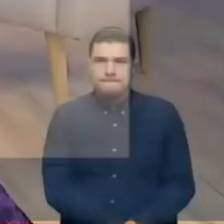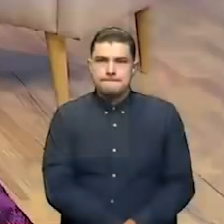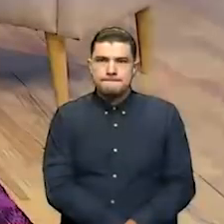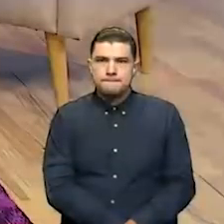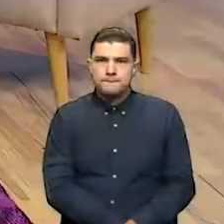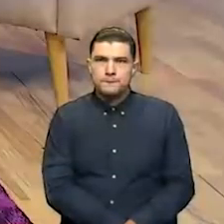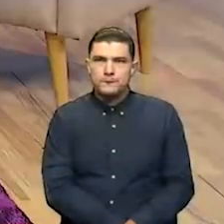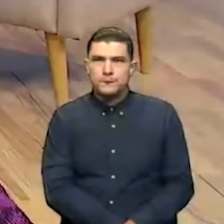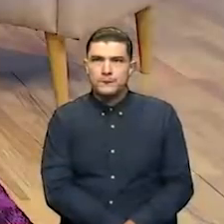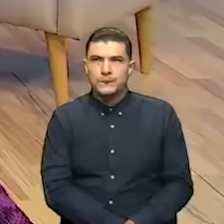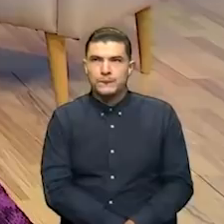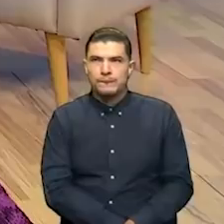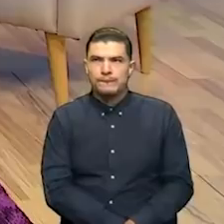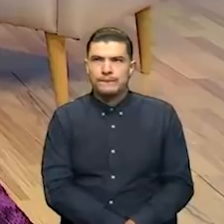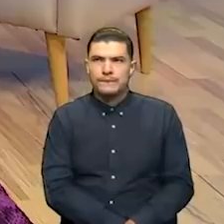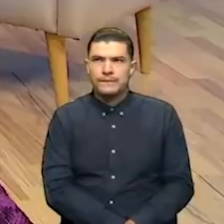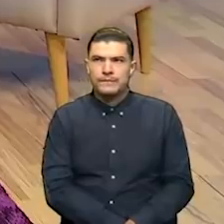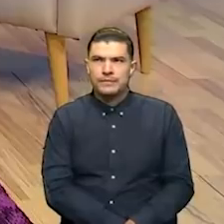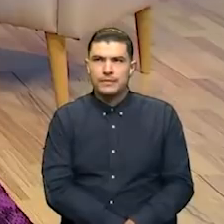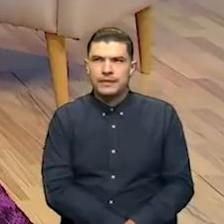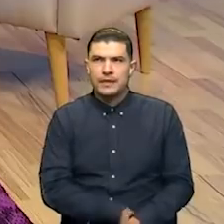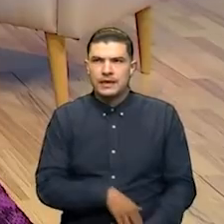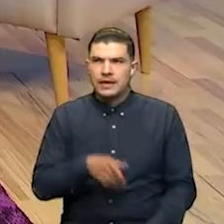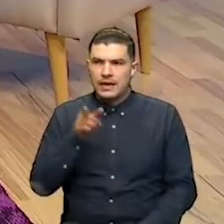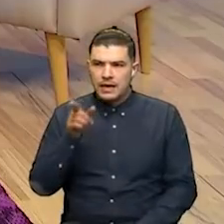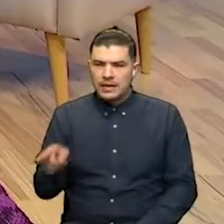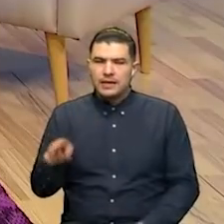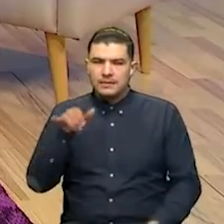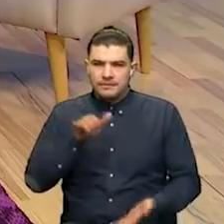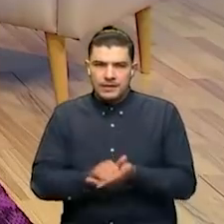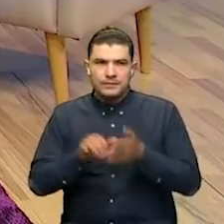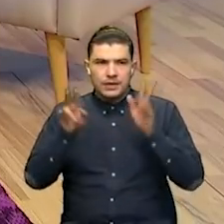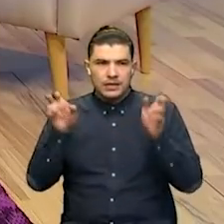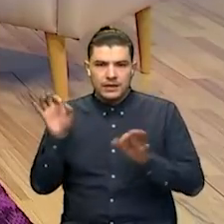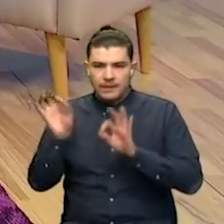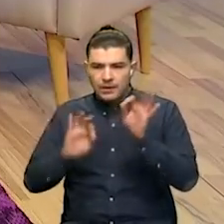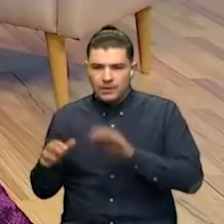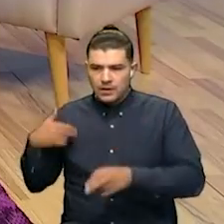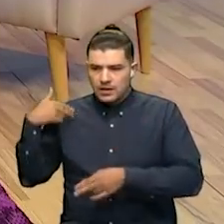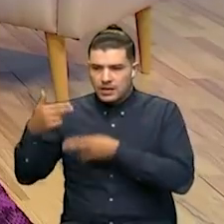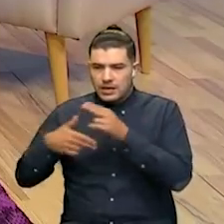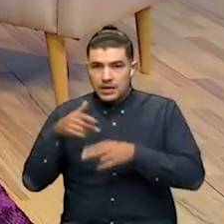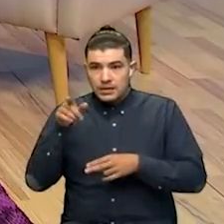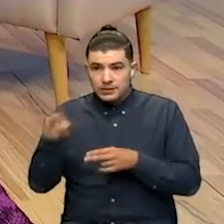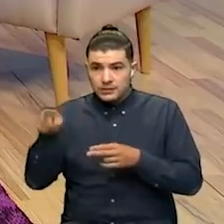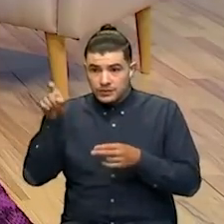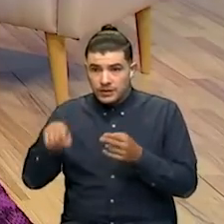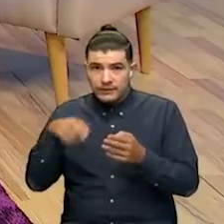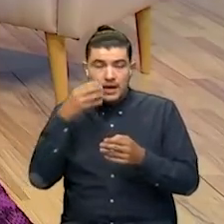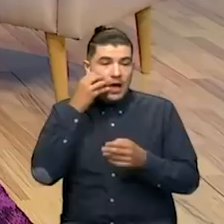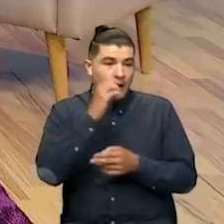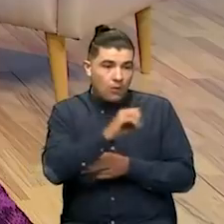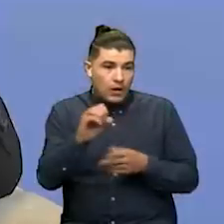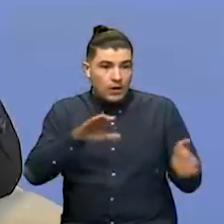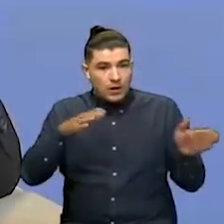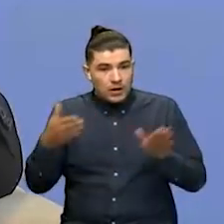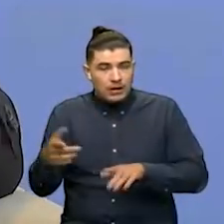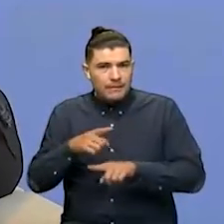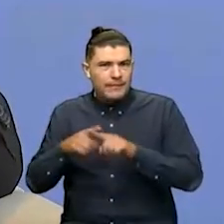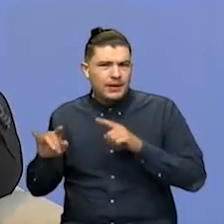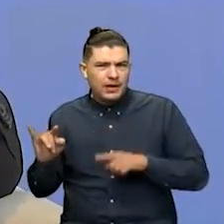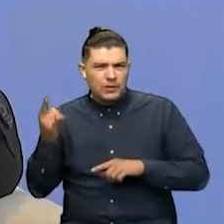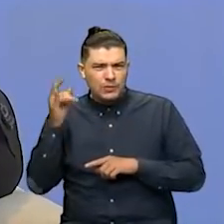gracias. Nuevamente ahí es el tema de órdenes sucesorales, ahí tendríamos que mirar. Ella dice que el abuelo falleció, pero aún